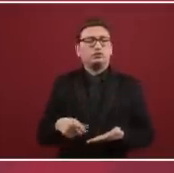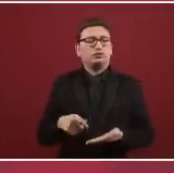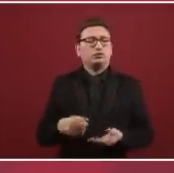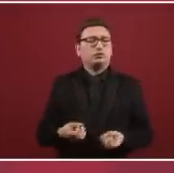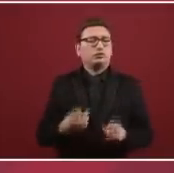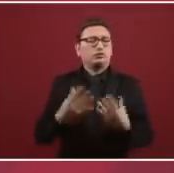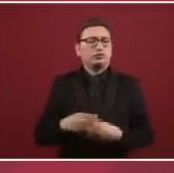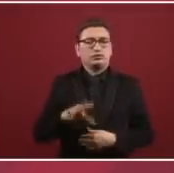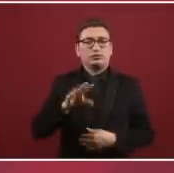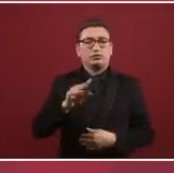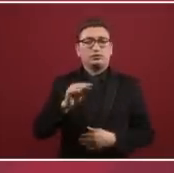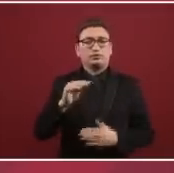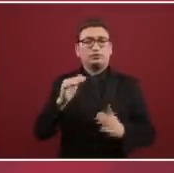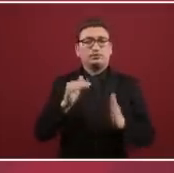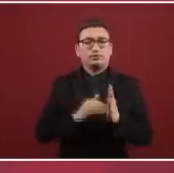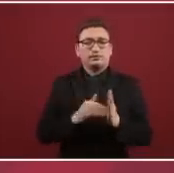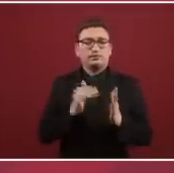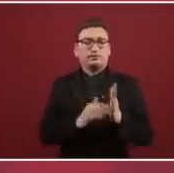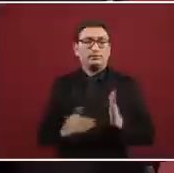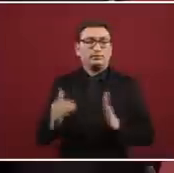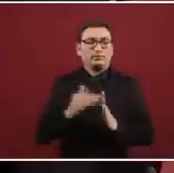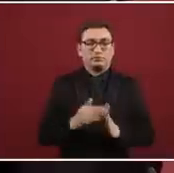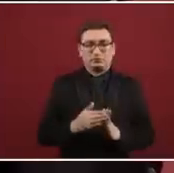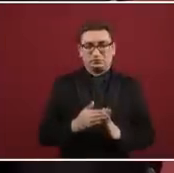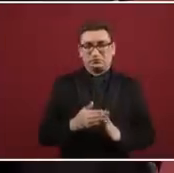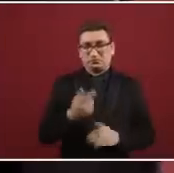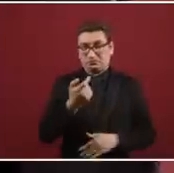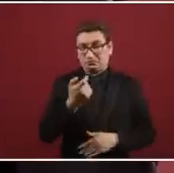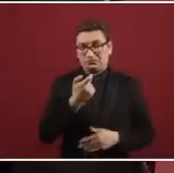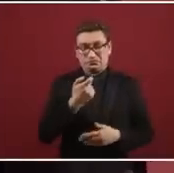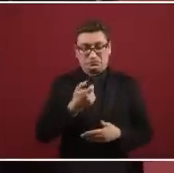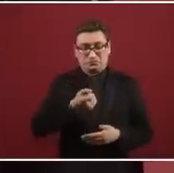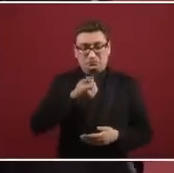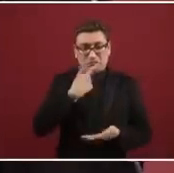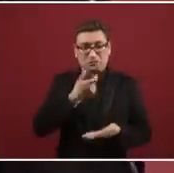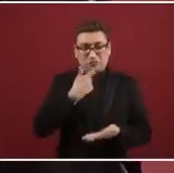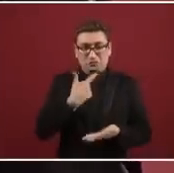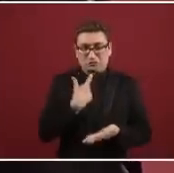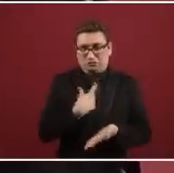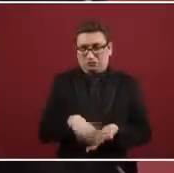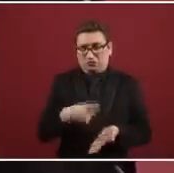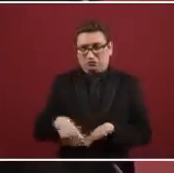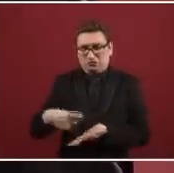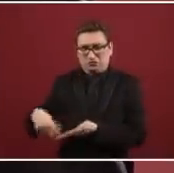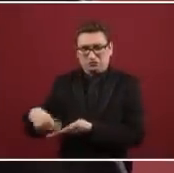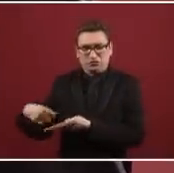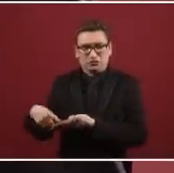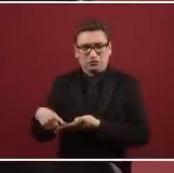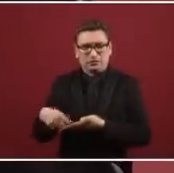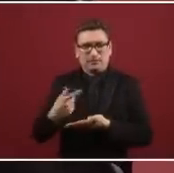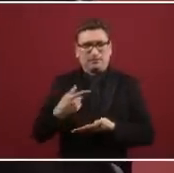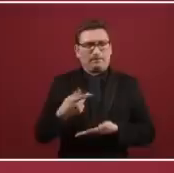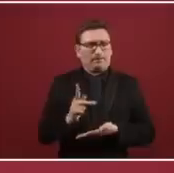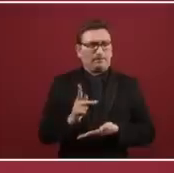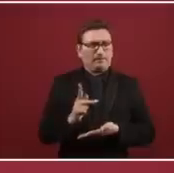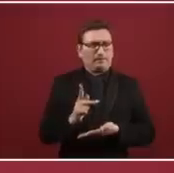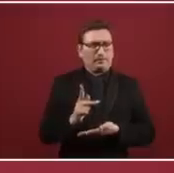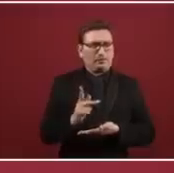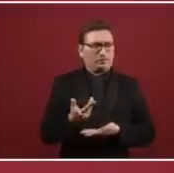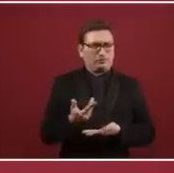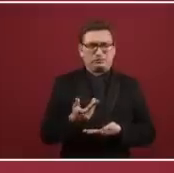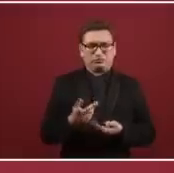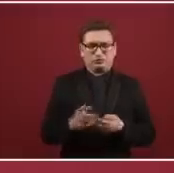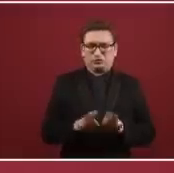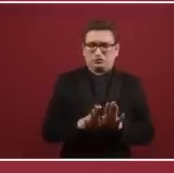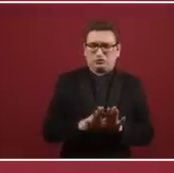90,000 millones de pesos en medicamentos. Y el principal problema es la falta de